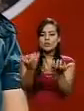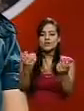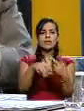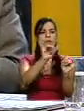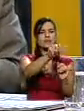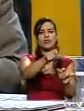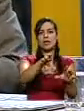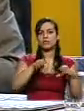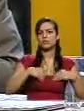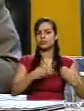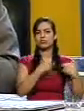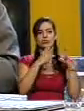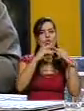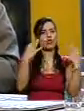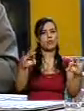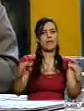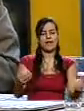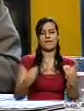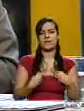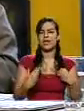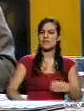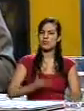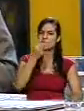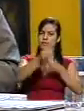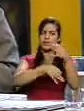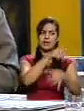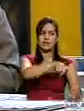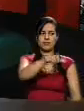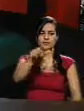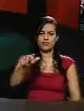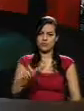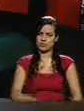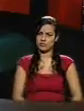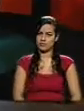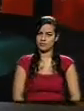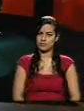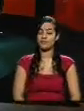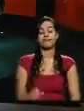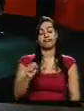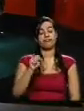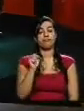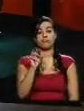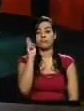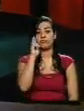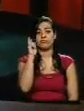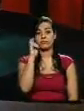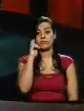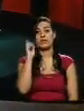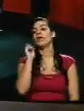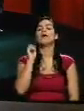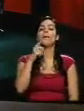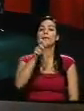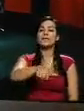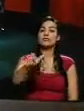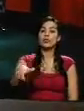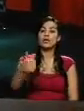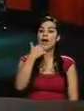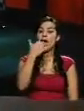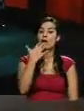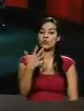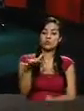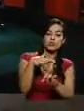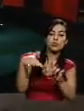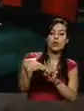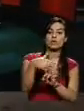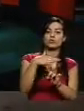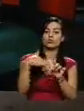Yo creo que eso es muy importante recalcárselo a la gente, Blanquita. Sí, efectivamente, lograr que quienes están con una